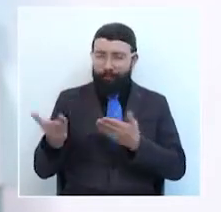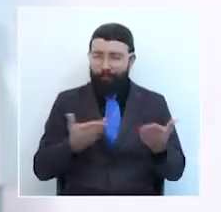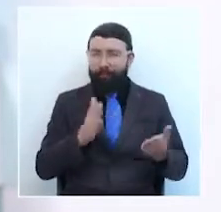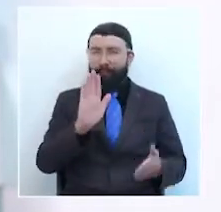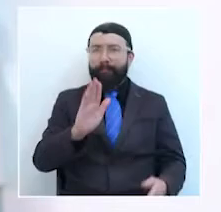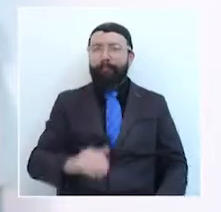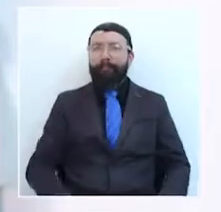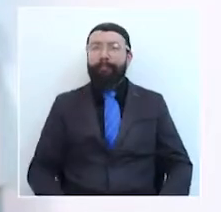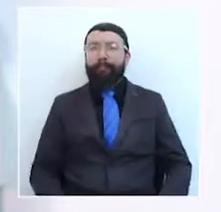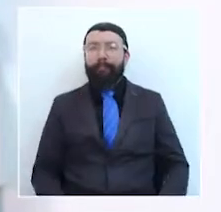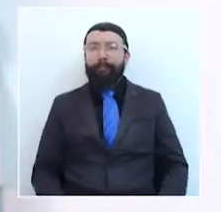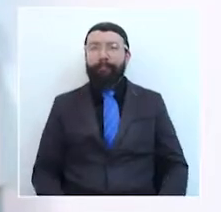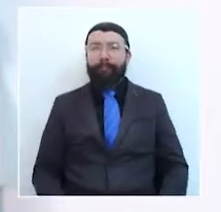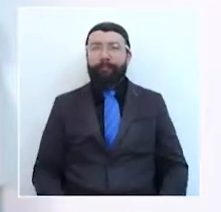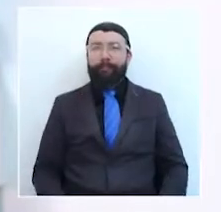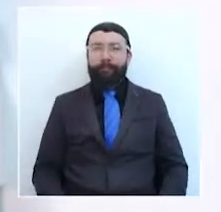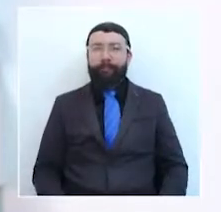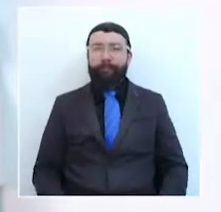vital